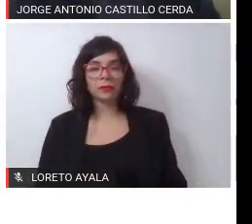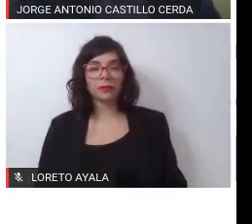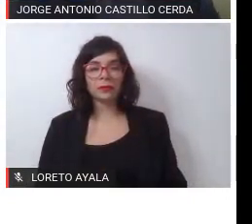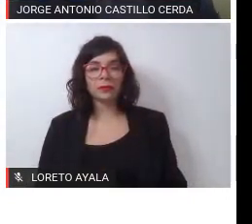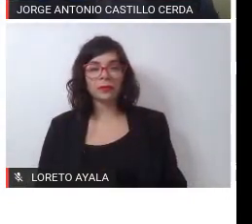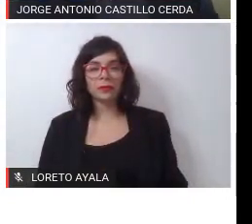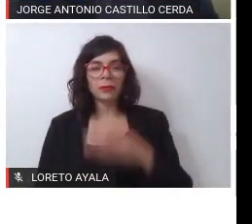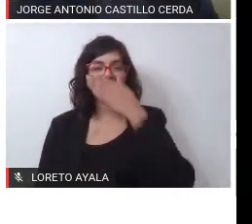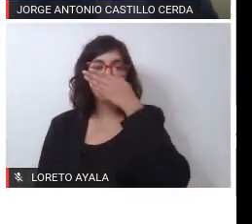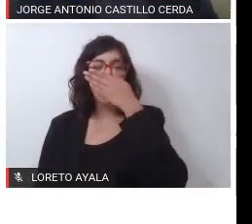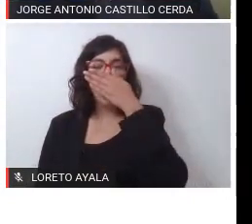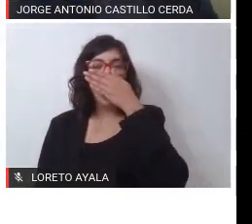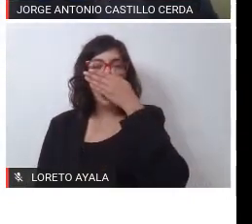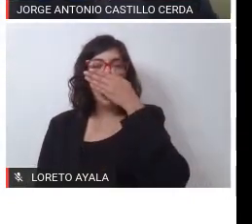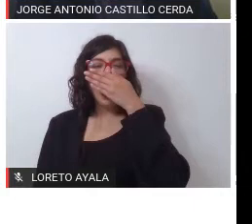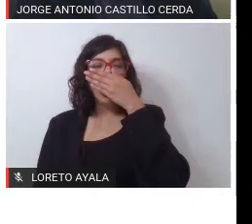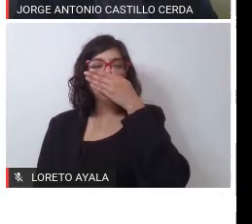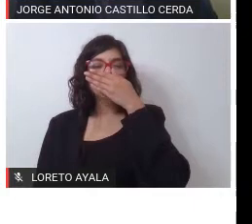1992 y del